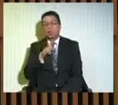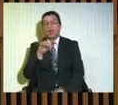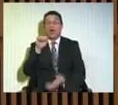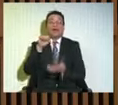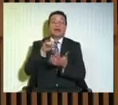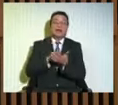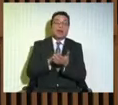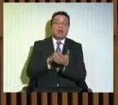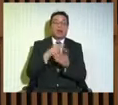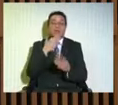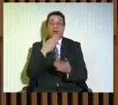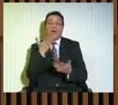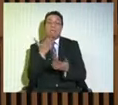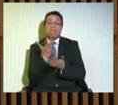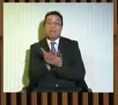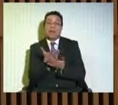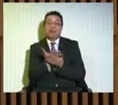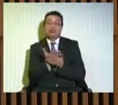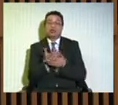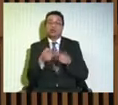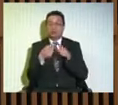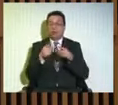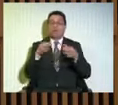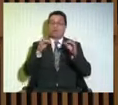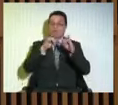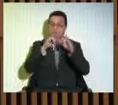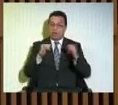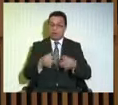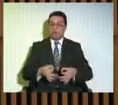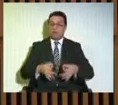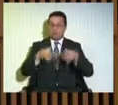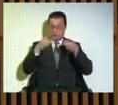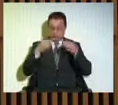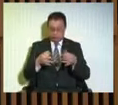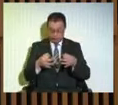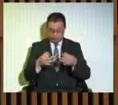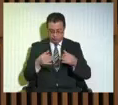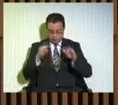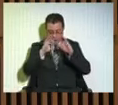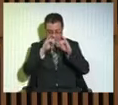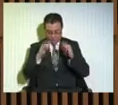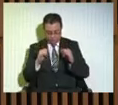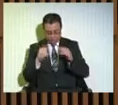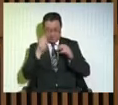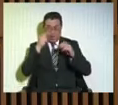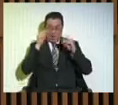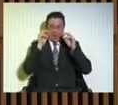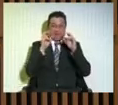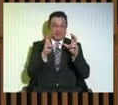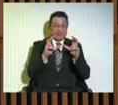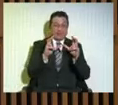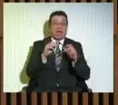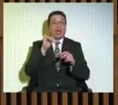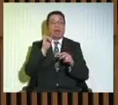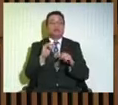y sus apelaciones de manera correcta, de manera atenta y